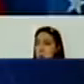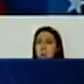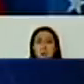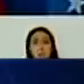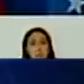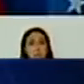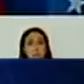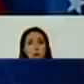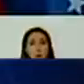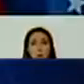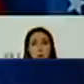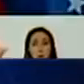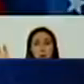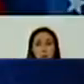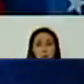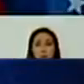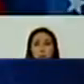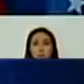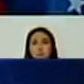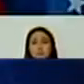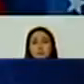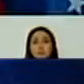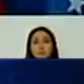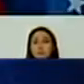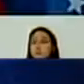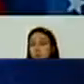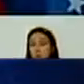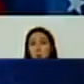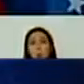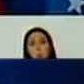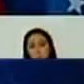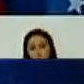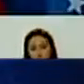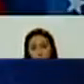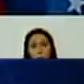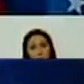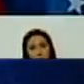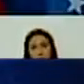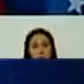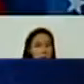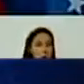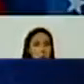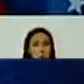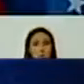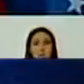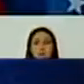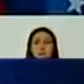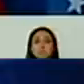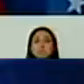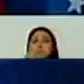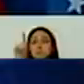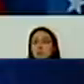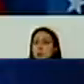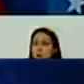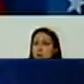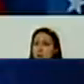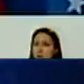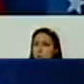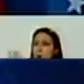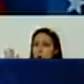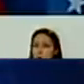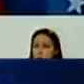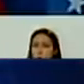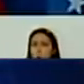la patria, que deben ser entregados a las autoridades, etcétera. Quiero destacar también